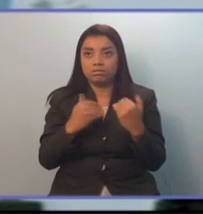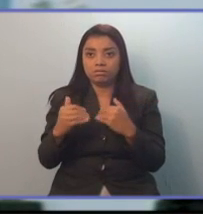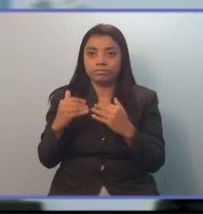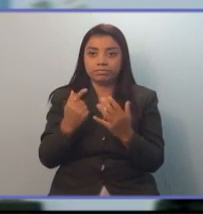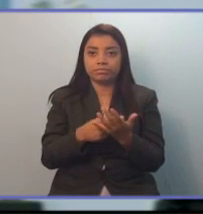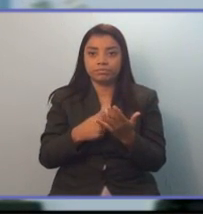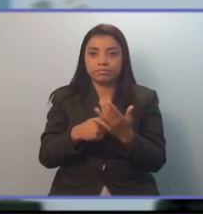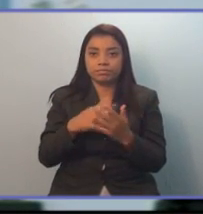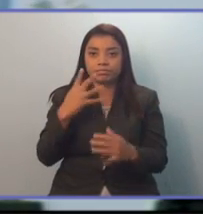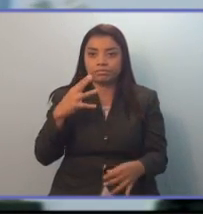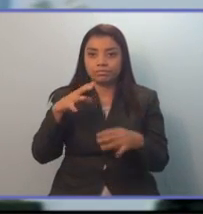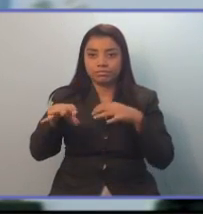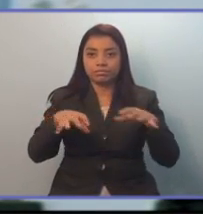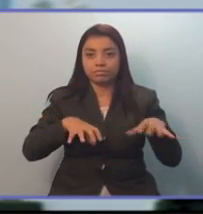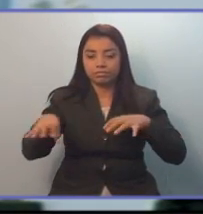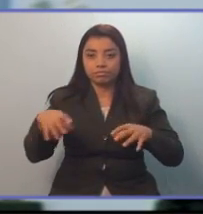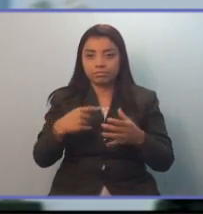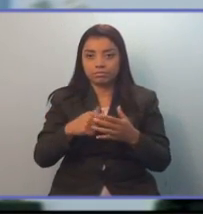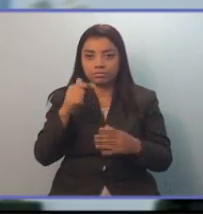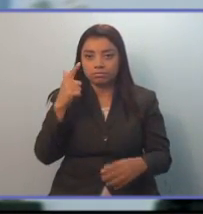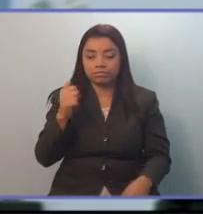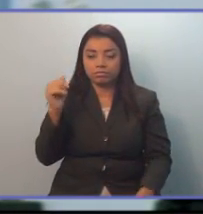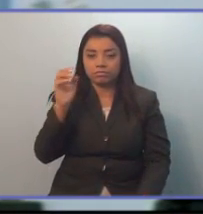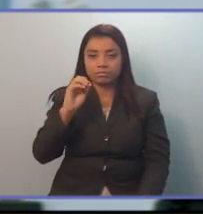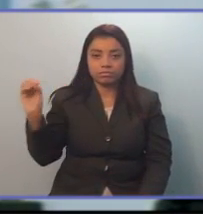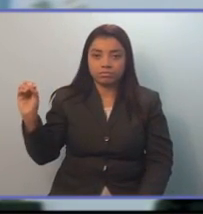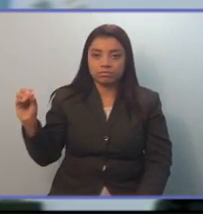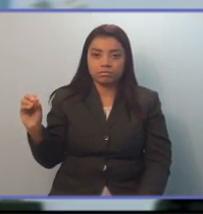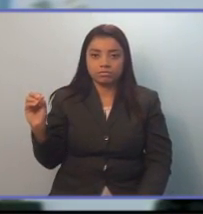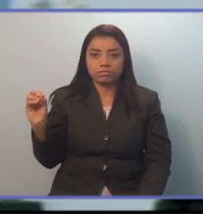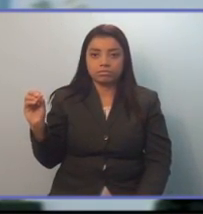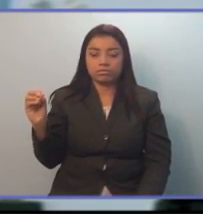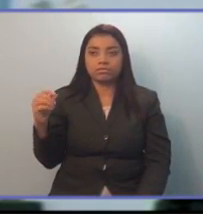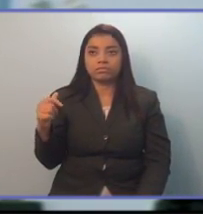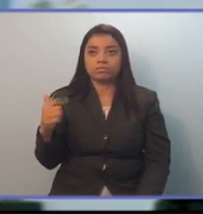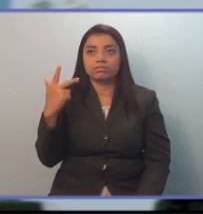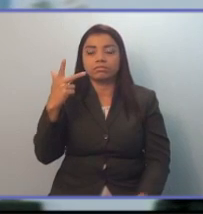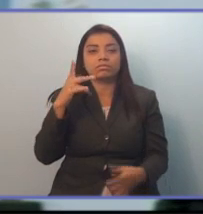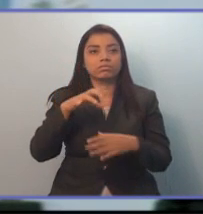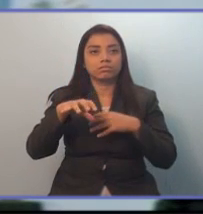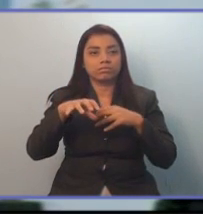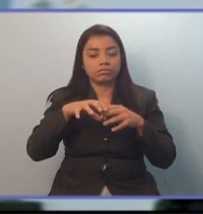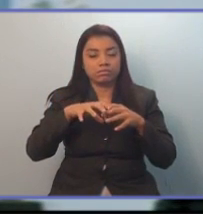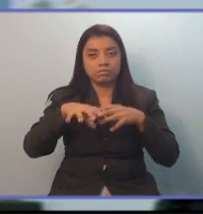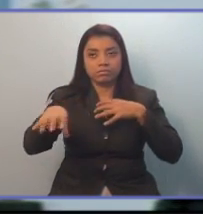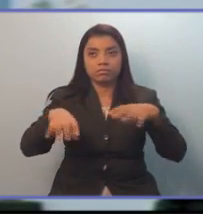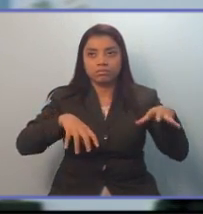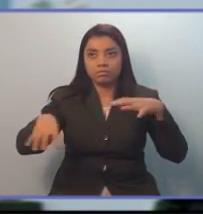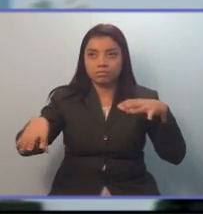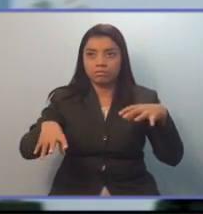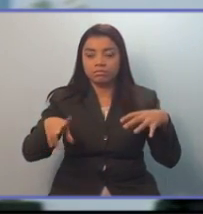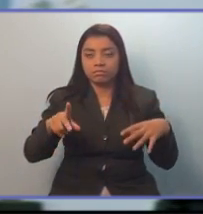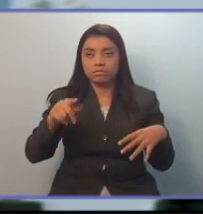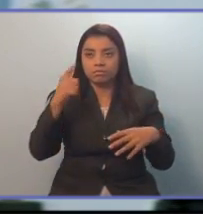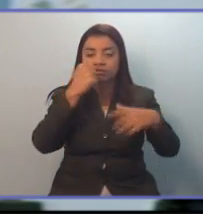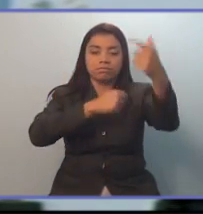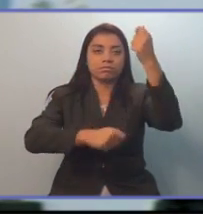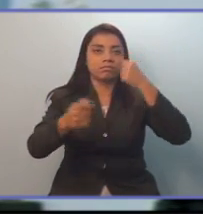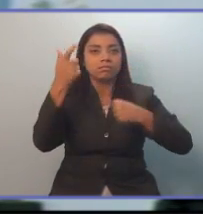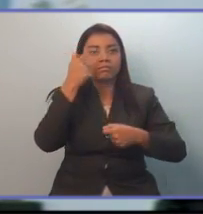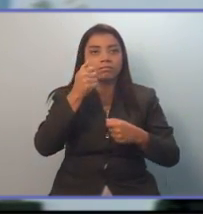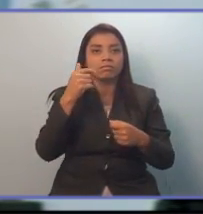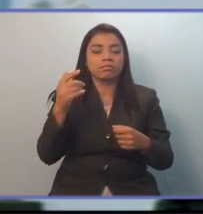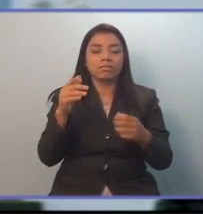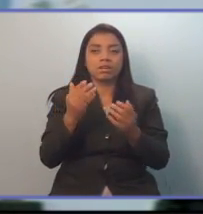los 4 departamentos de Oriente, ¿verdad? Entonces hay 3 departamentos que en el caso de Usulután, La Unión y San